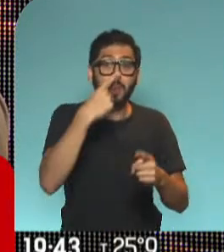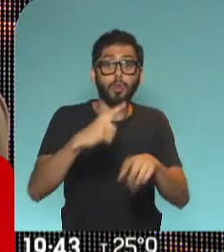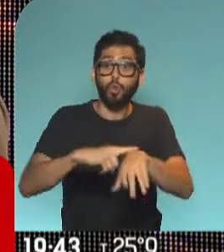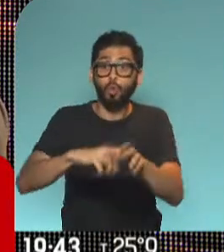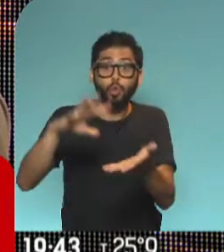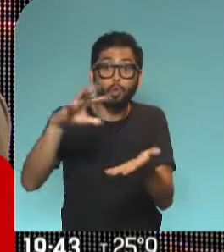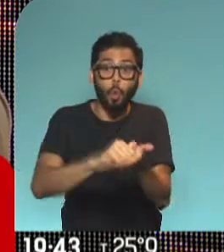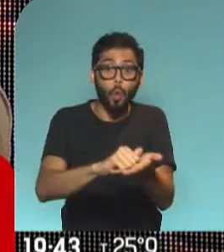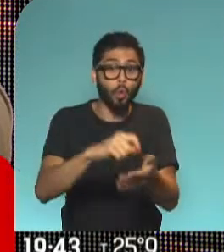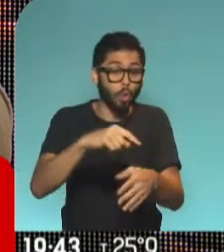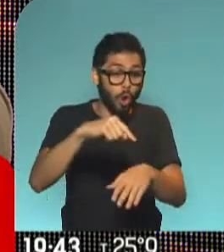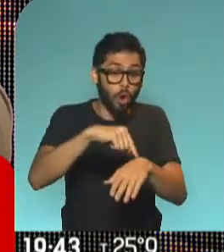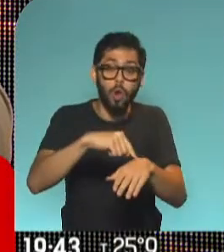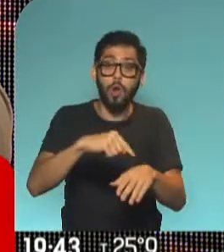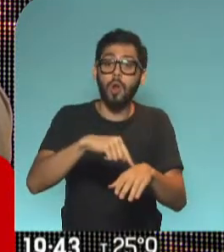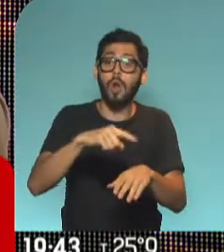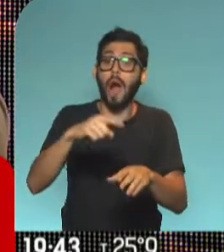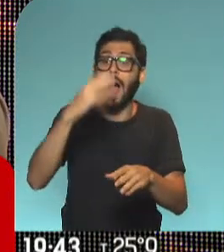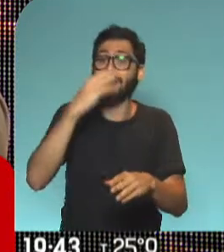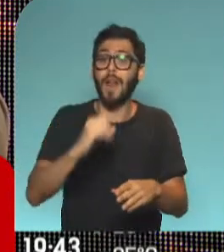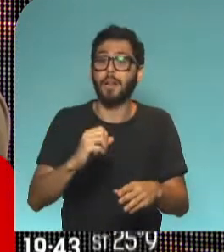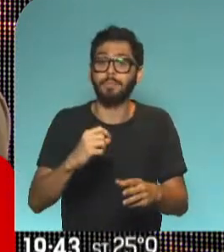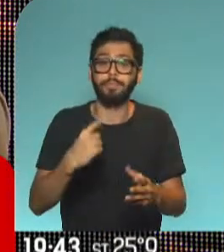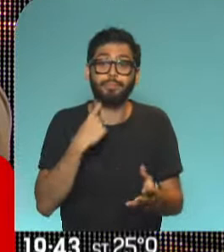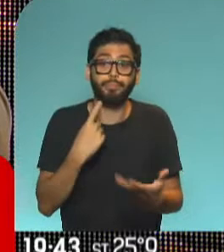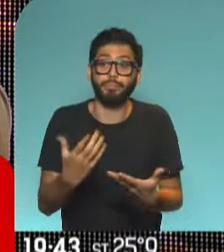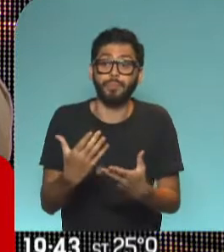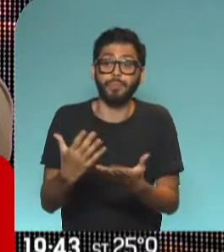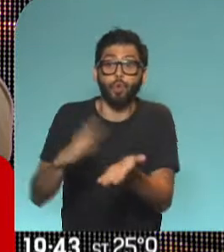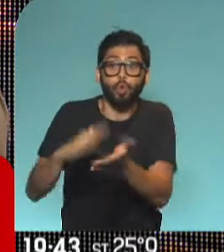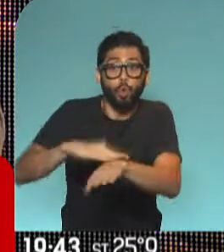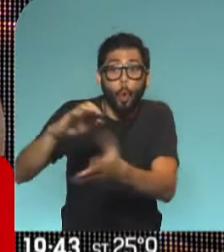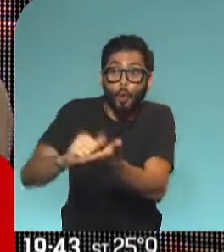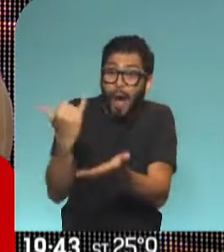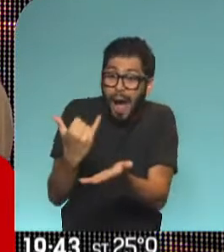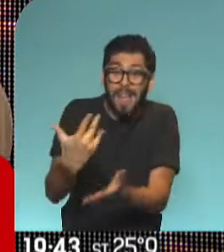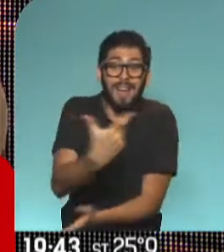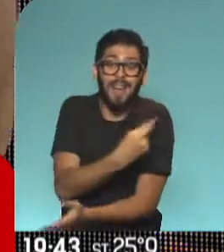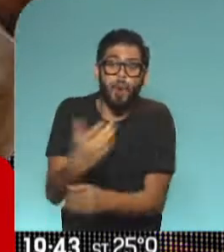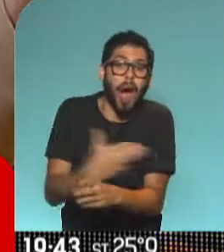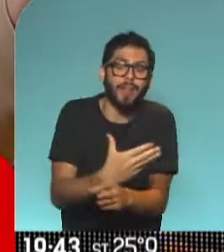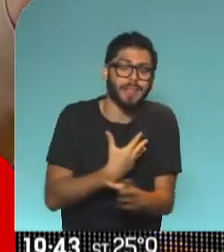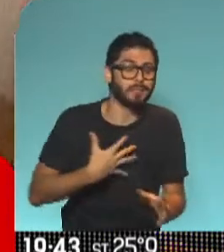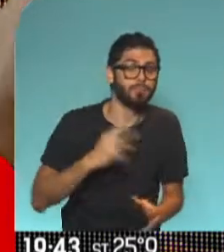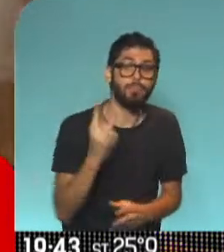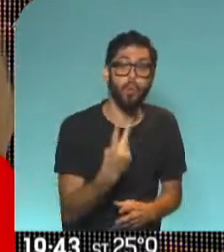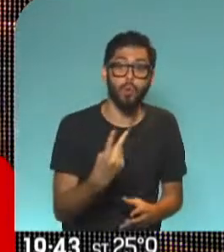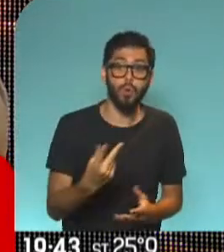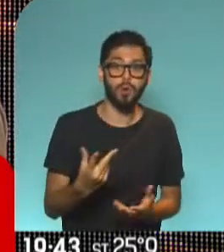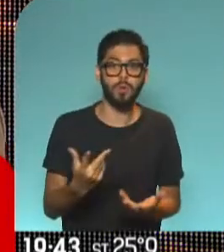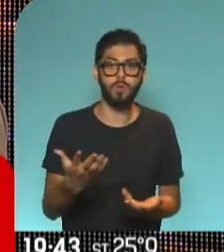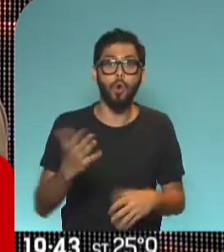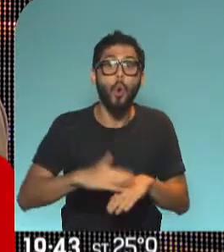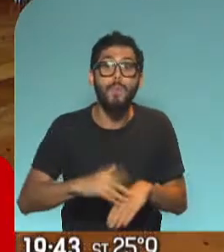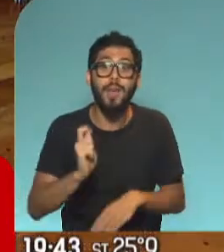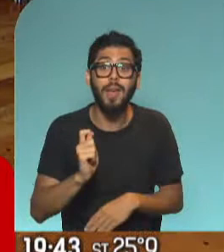se decidió, lamentablemente le sucedió que tuvo la enfermedad antes y fue fatal. Se decidió después ¿quién de la se hace publicación cargo? del ¿Alguien se Lancet. hace cargo?